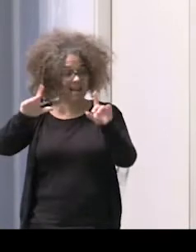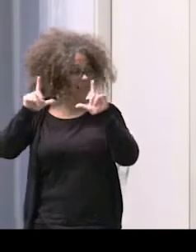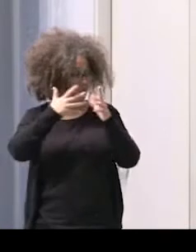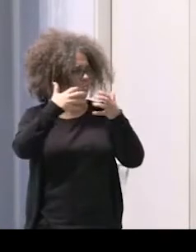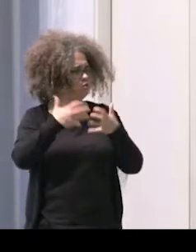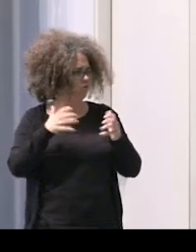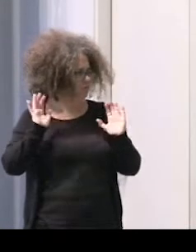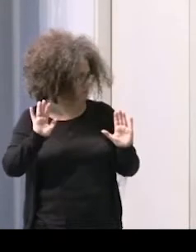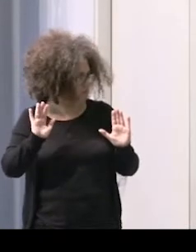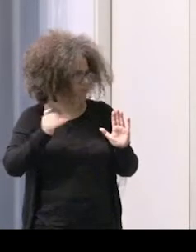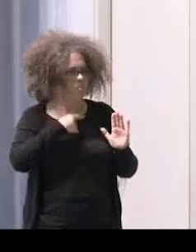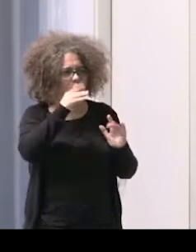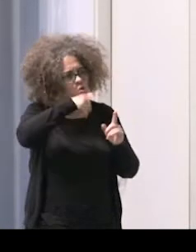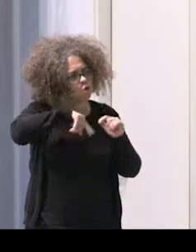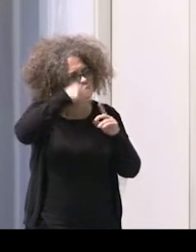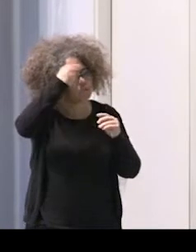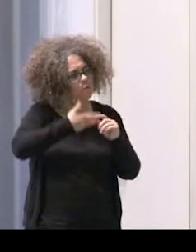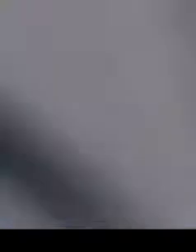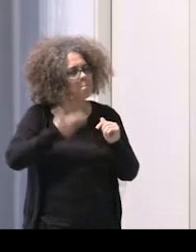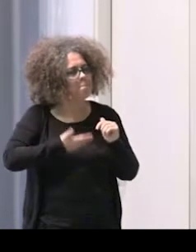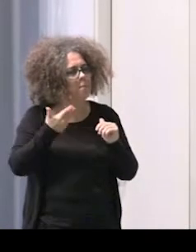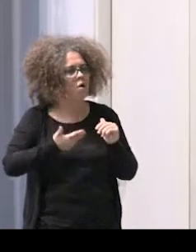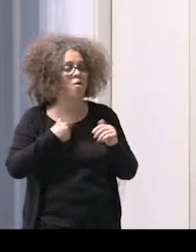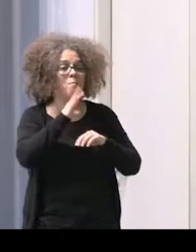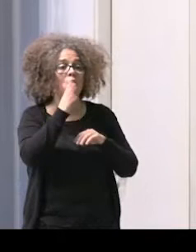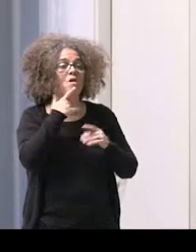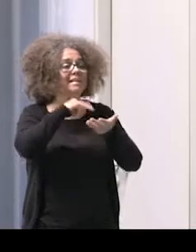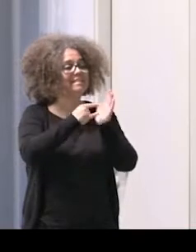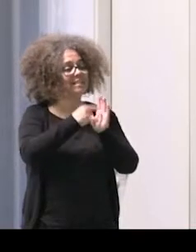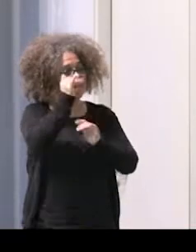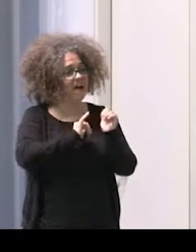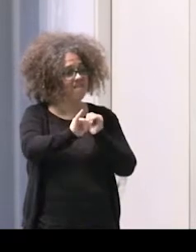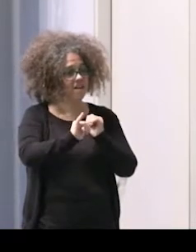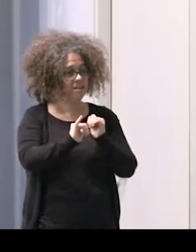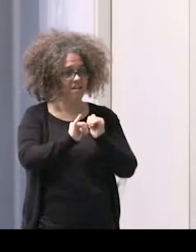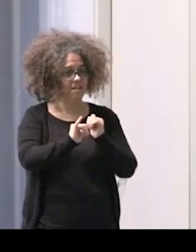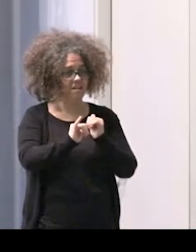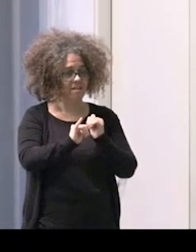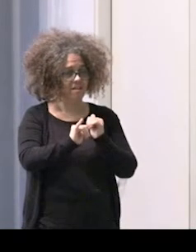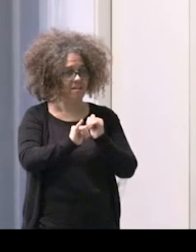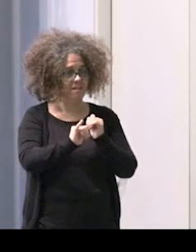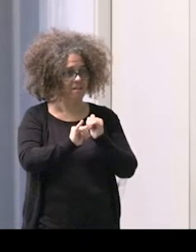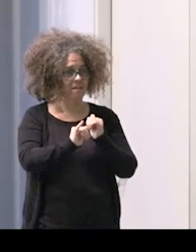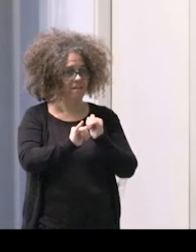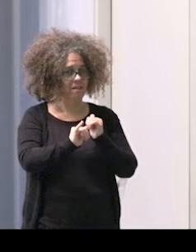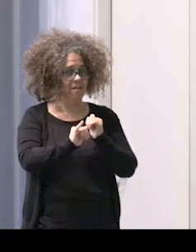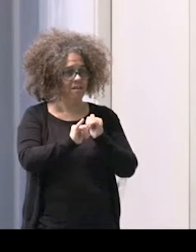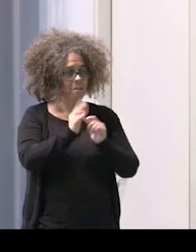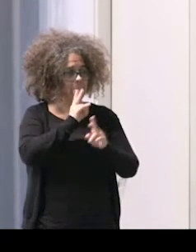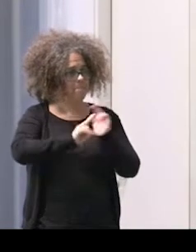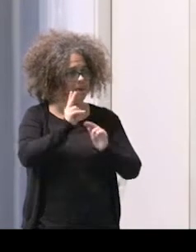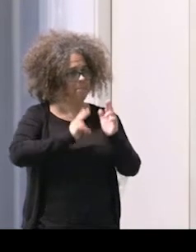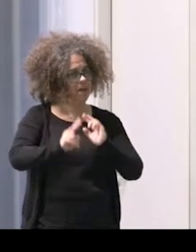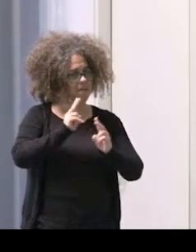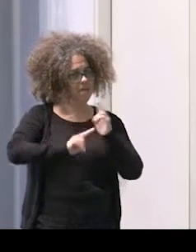básicamente creemos que es importante porque el sistema eferente, este reflejo eferente, lo que probablemente hace es